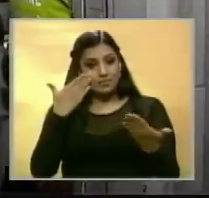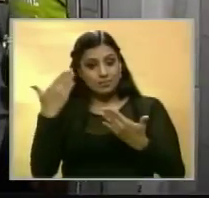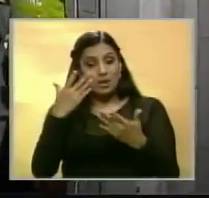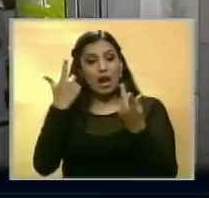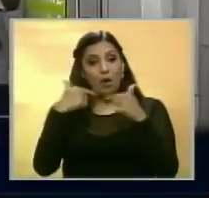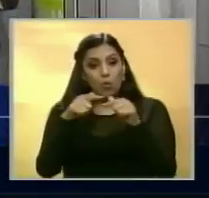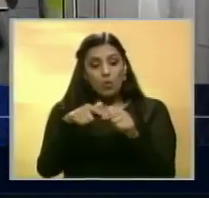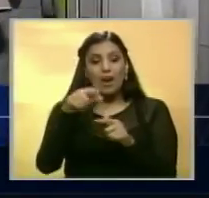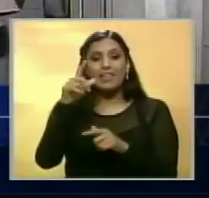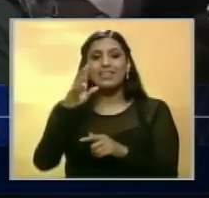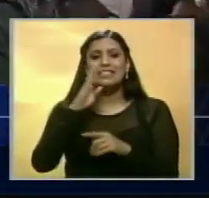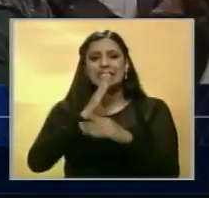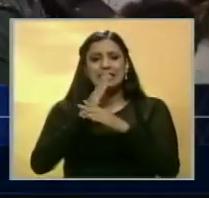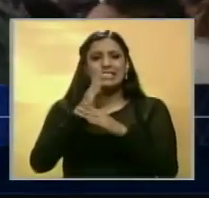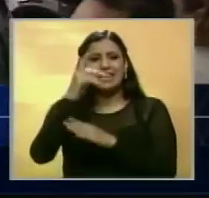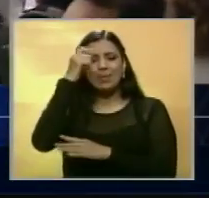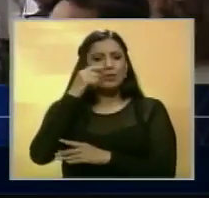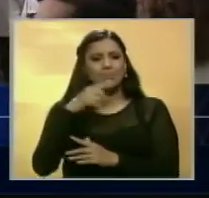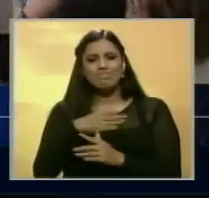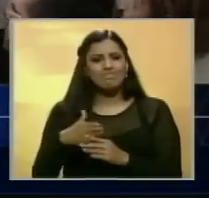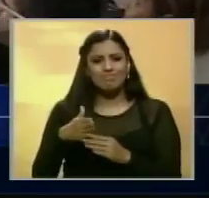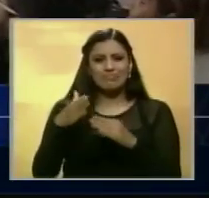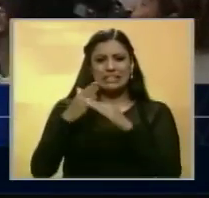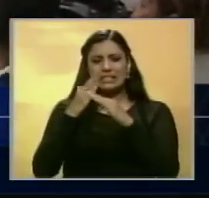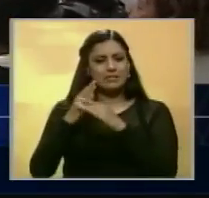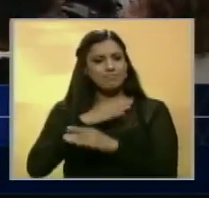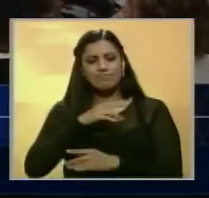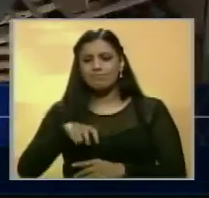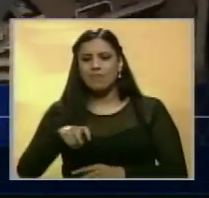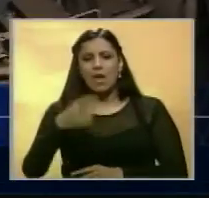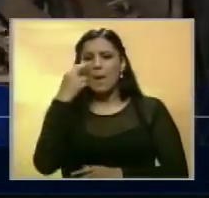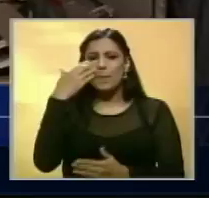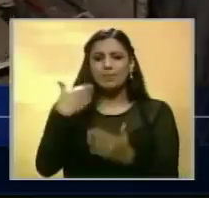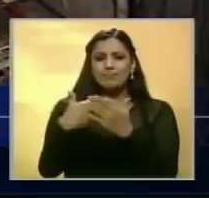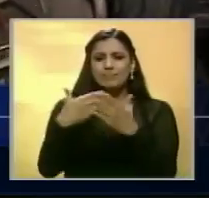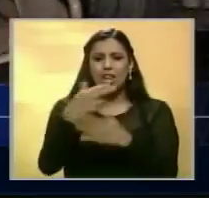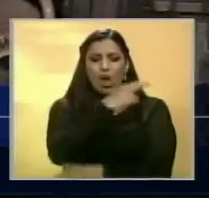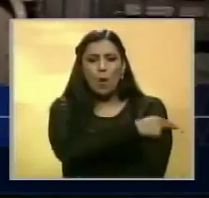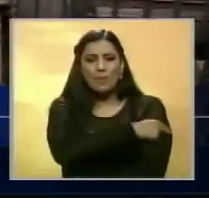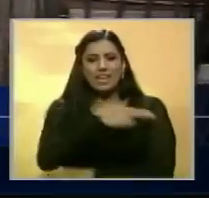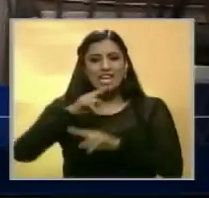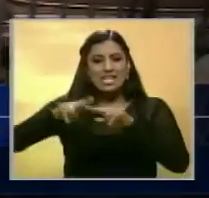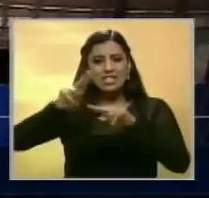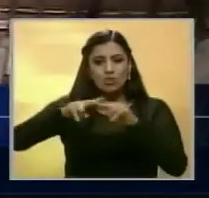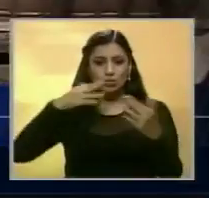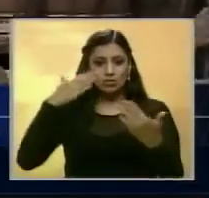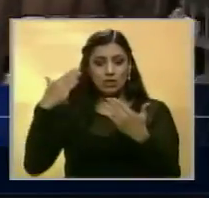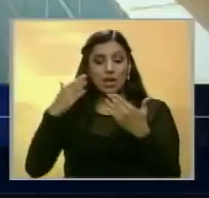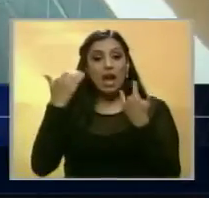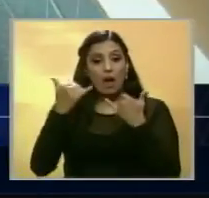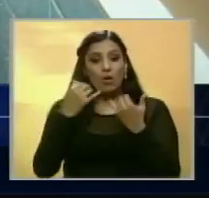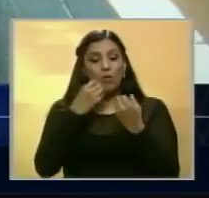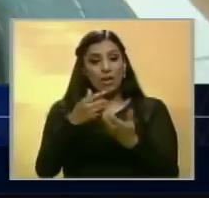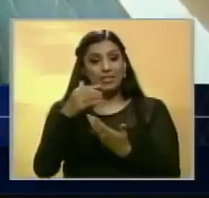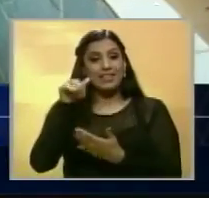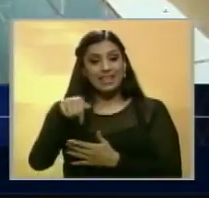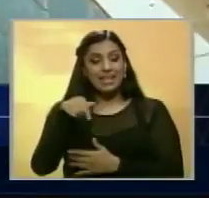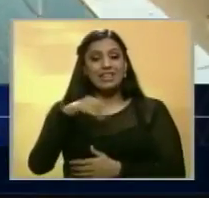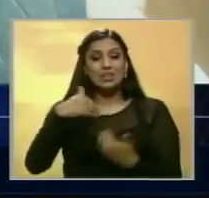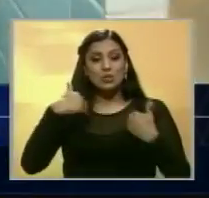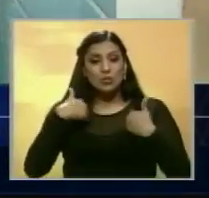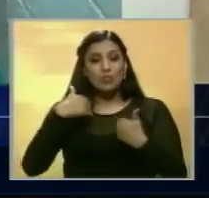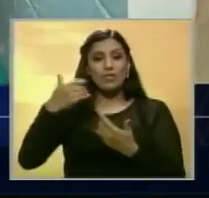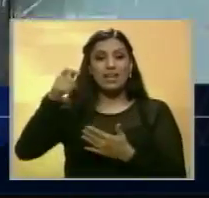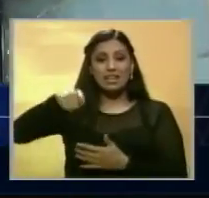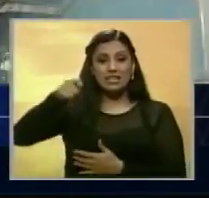trabas para acceder, los diputados Miguel Pizarro y José Manuel Olivares inspeccionaron el Hospital Infantil JM de Los Ríos. Dijeron que a pesar de la sentencia